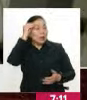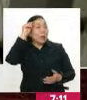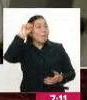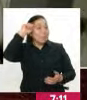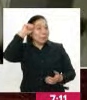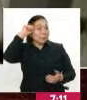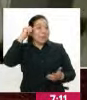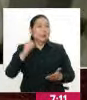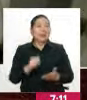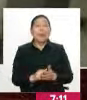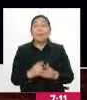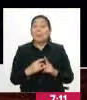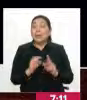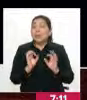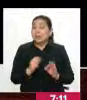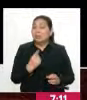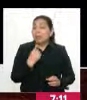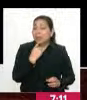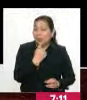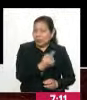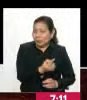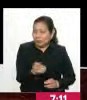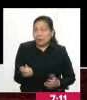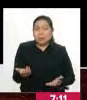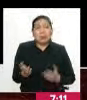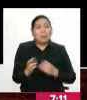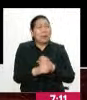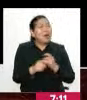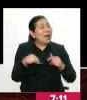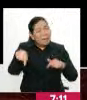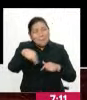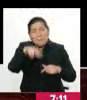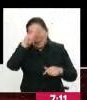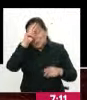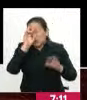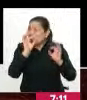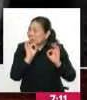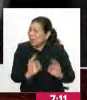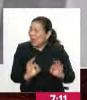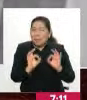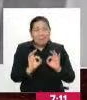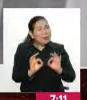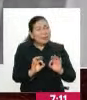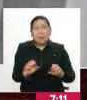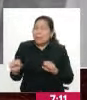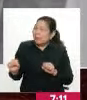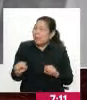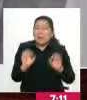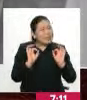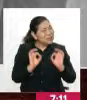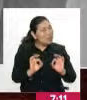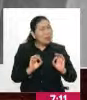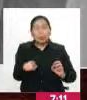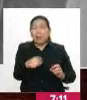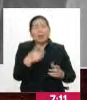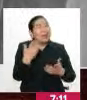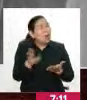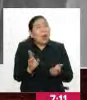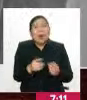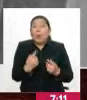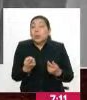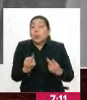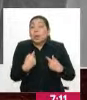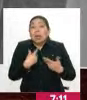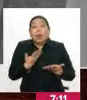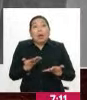evento sísmico. Siempre hemos dicho de que somos un país altamente sísmico, los sismos van a ocurrir siempre y eso no podemos evitarlo. El